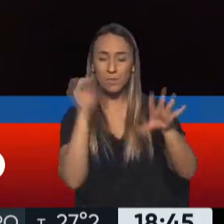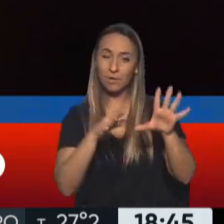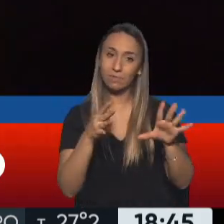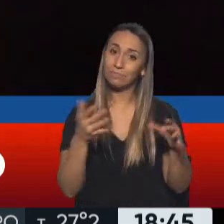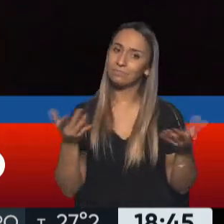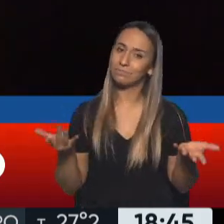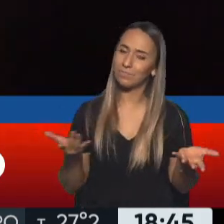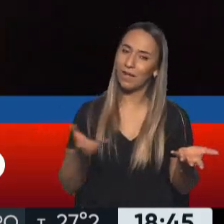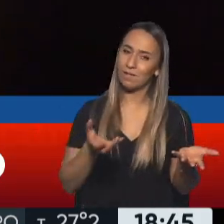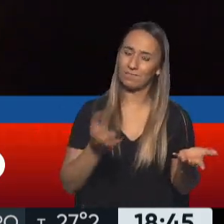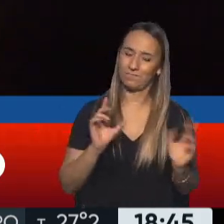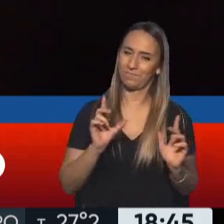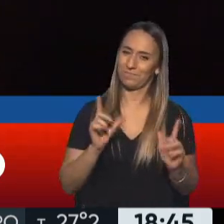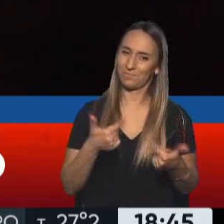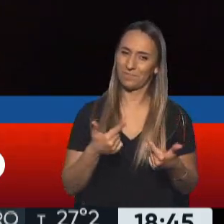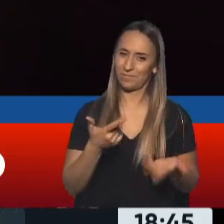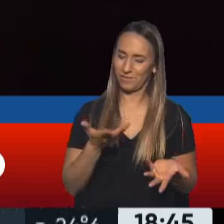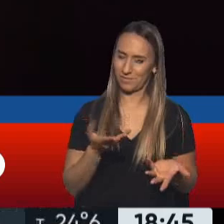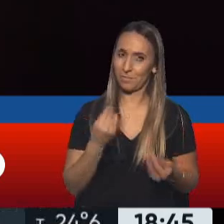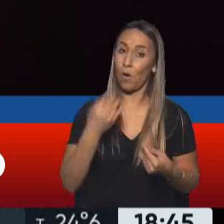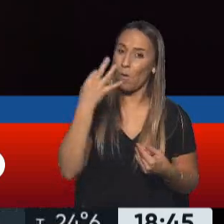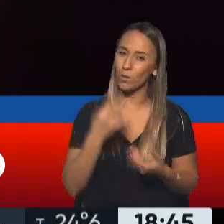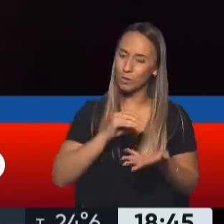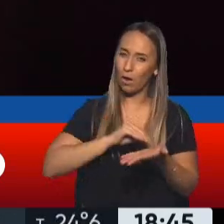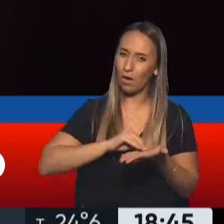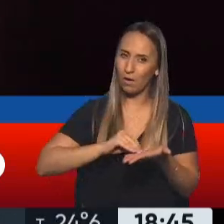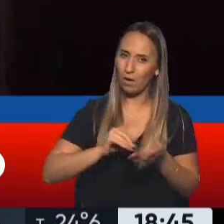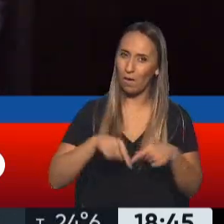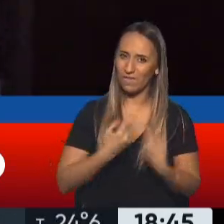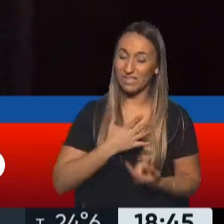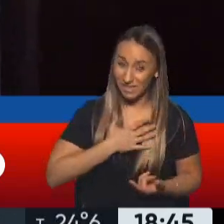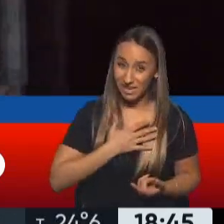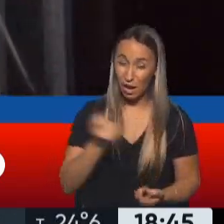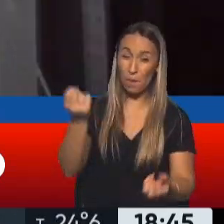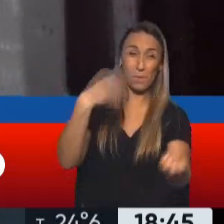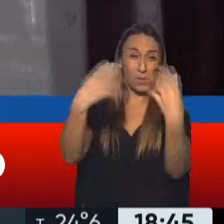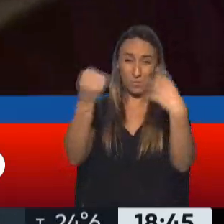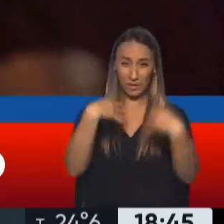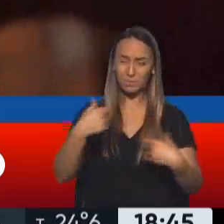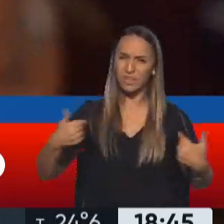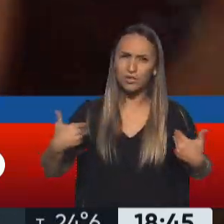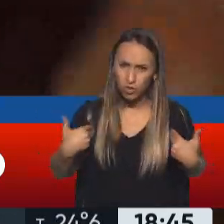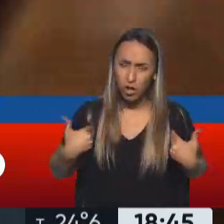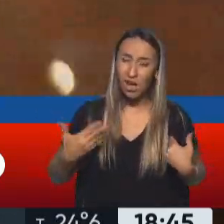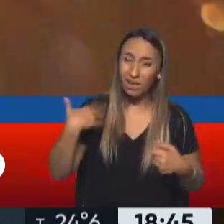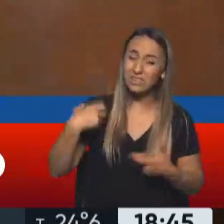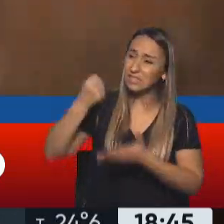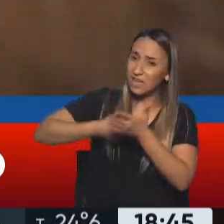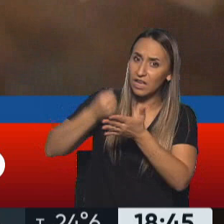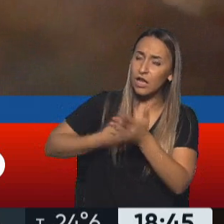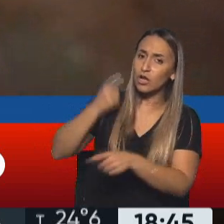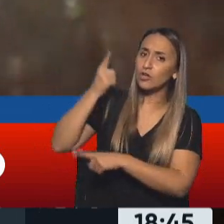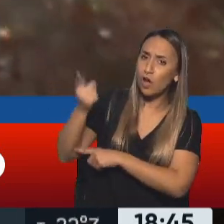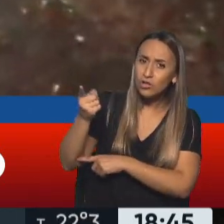Paradójicamente, fue mi despacho el que atacaron. El despacho de quien hizo frente a los fondos buitres,